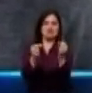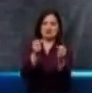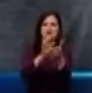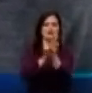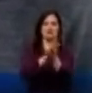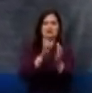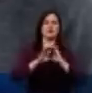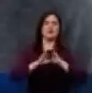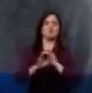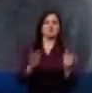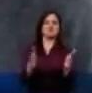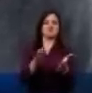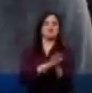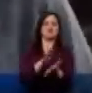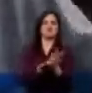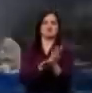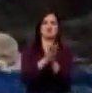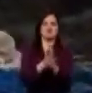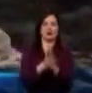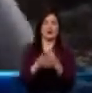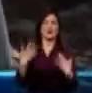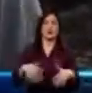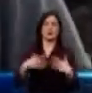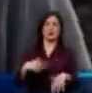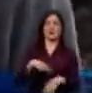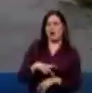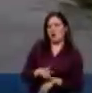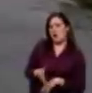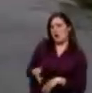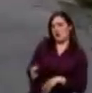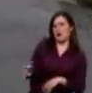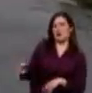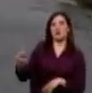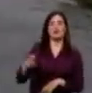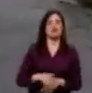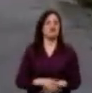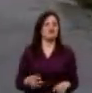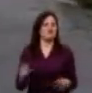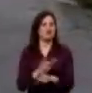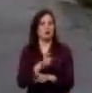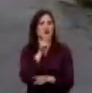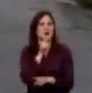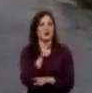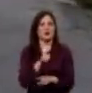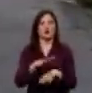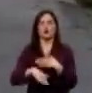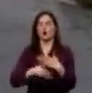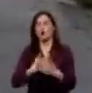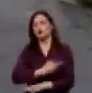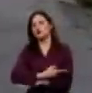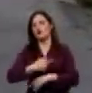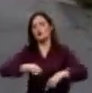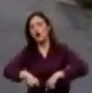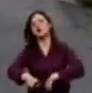ni los colegiales estaban en peligro porque les tocaba dar la vuelta por allá arriba. Los más perjudicados son quienes se movilizan diariamente